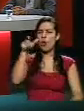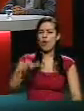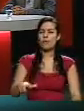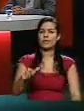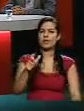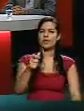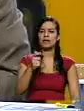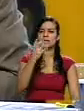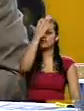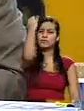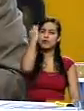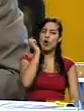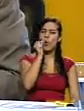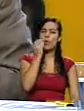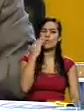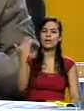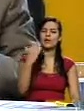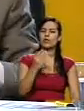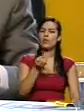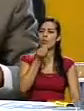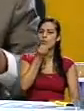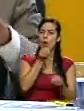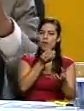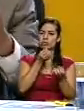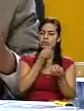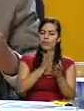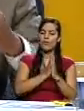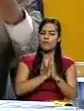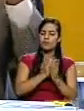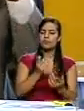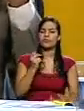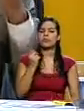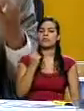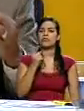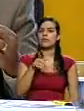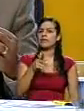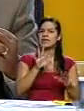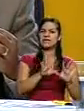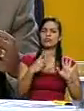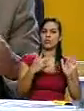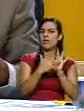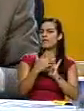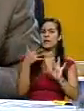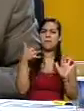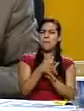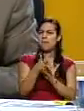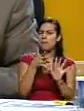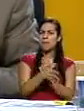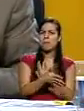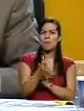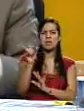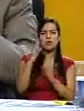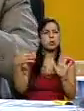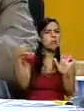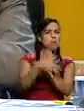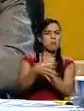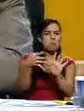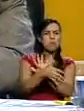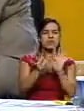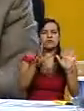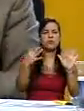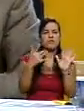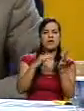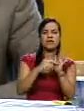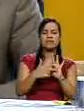Carrero, historiador. Manuel, ¿qué significado tiene el 19 de abril para los venezolanos de